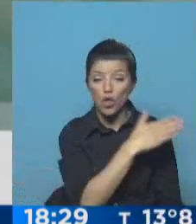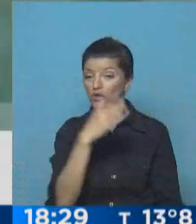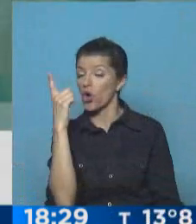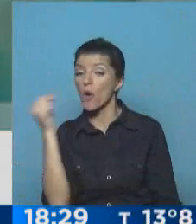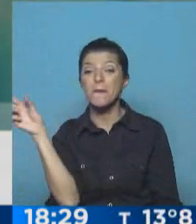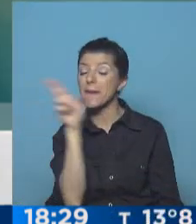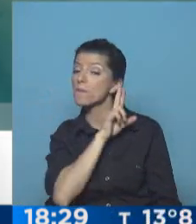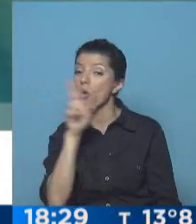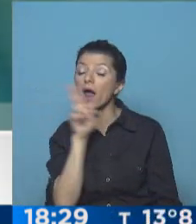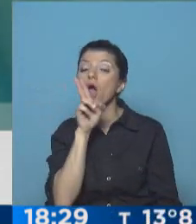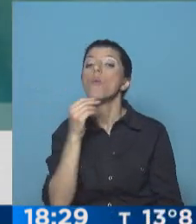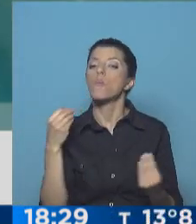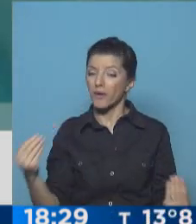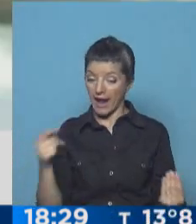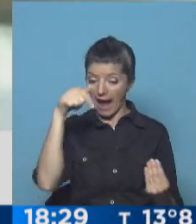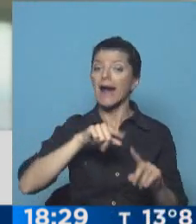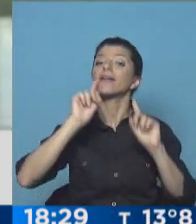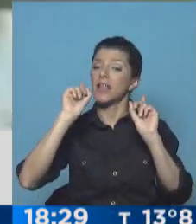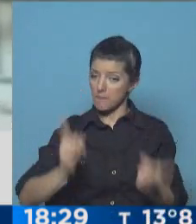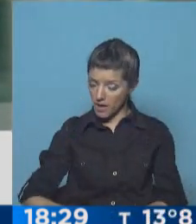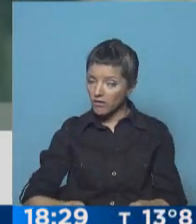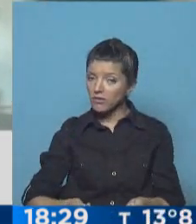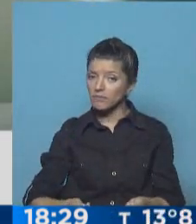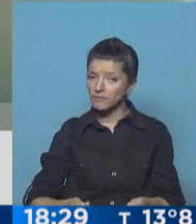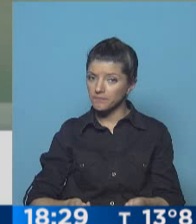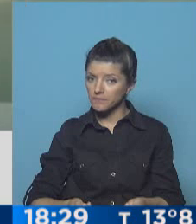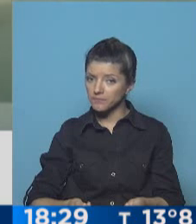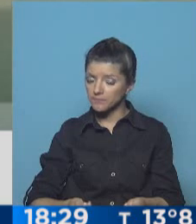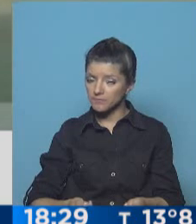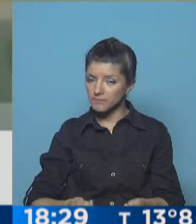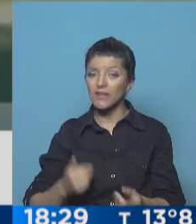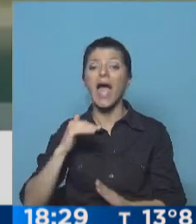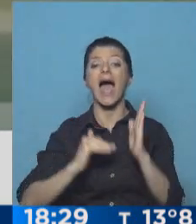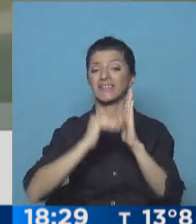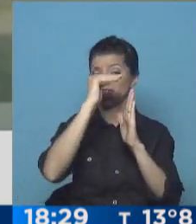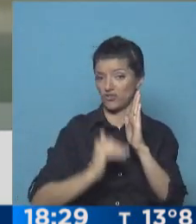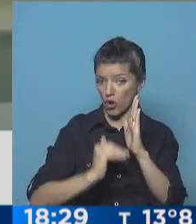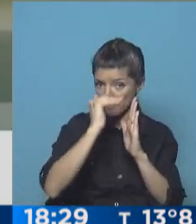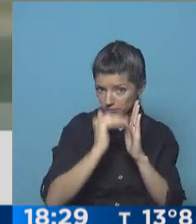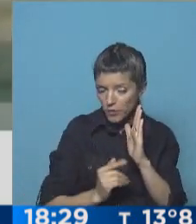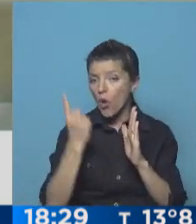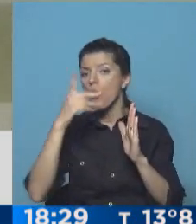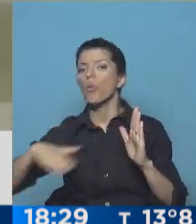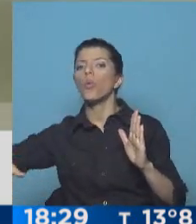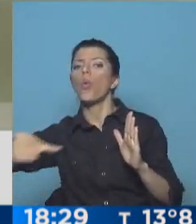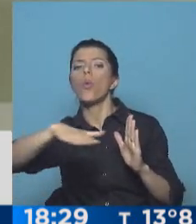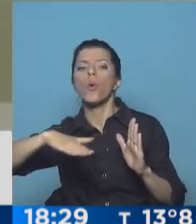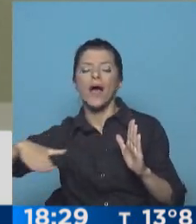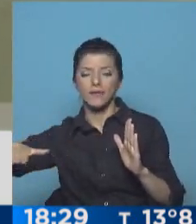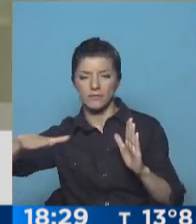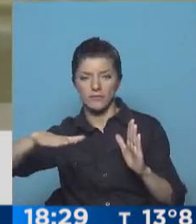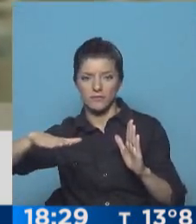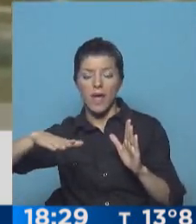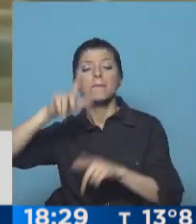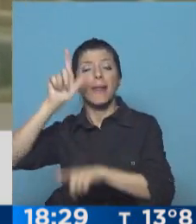porque aquí también en esto tenemos el ascensor, tenemos un lugar para